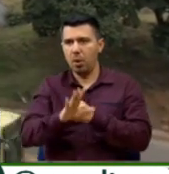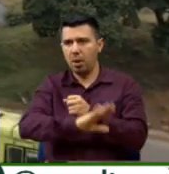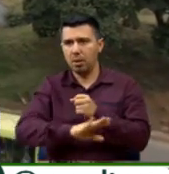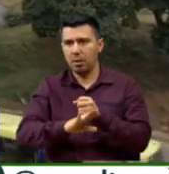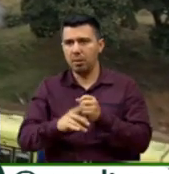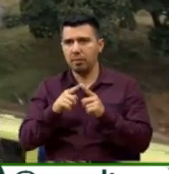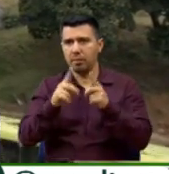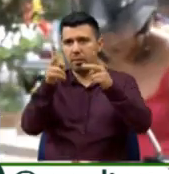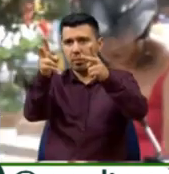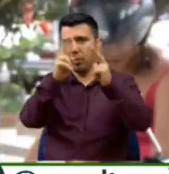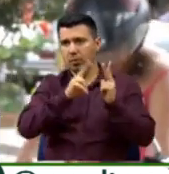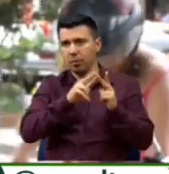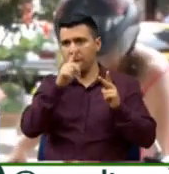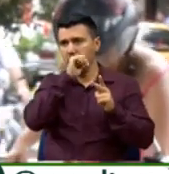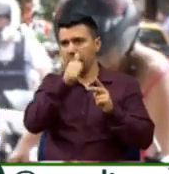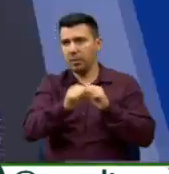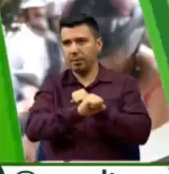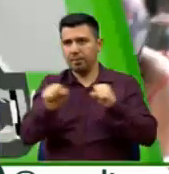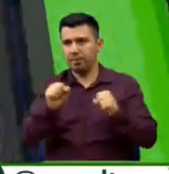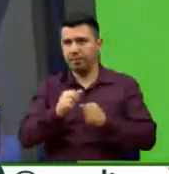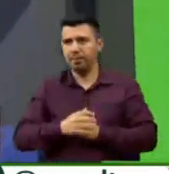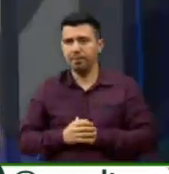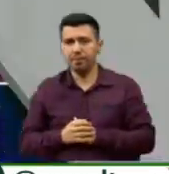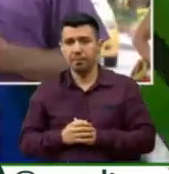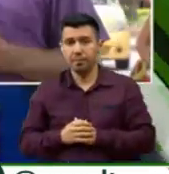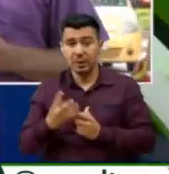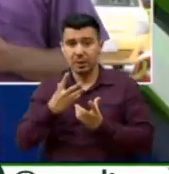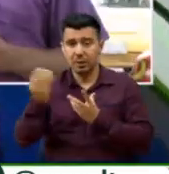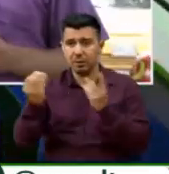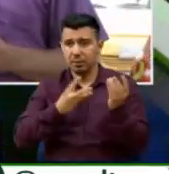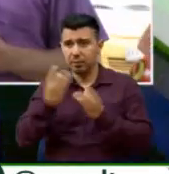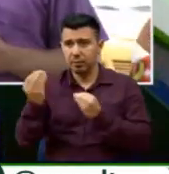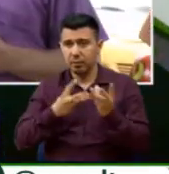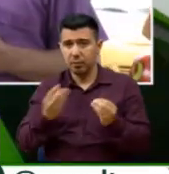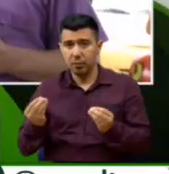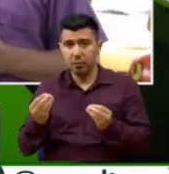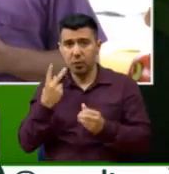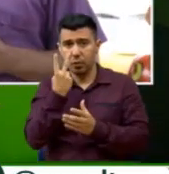implosión del puente de Conucos. La evacuación de los habitantes de los dos conjuntos residenciales